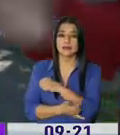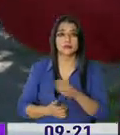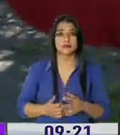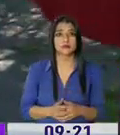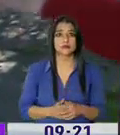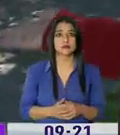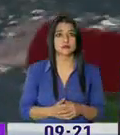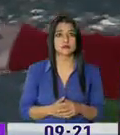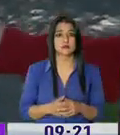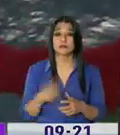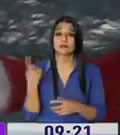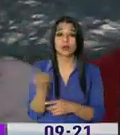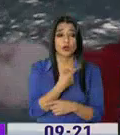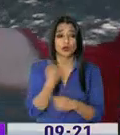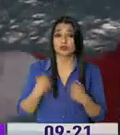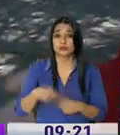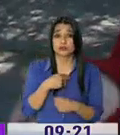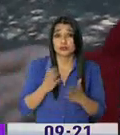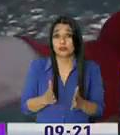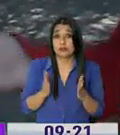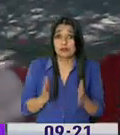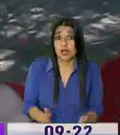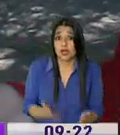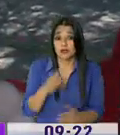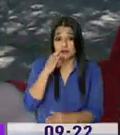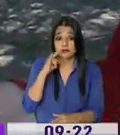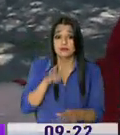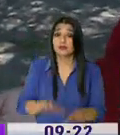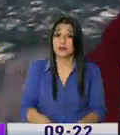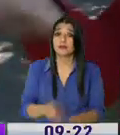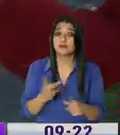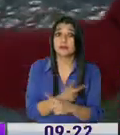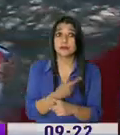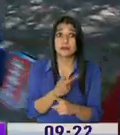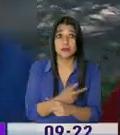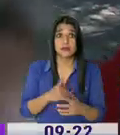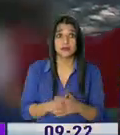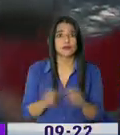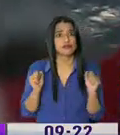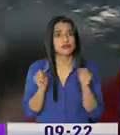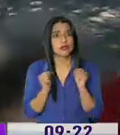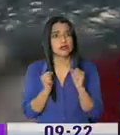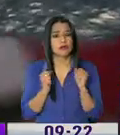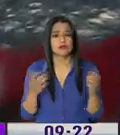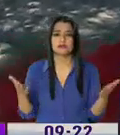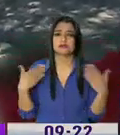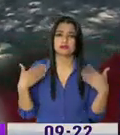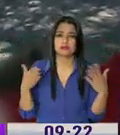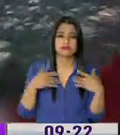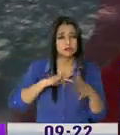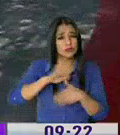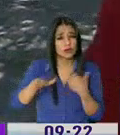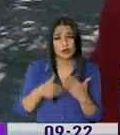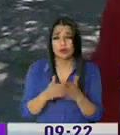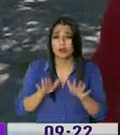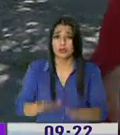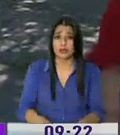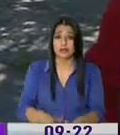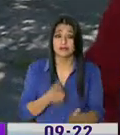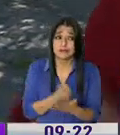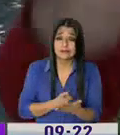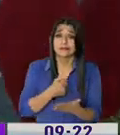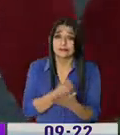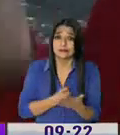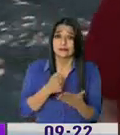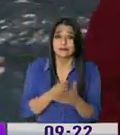hay niños aquí, estamos exponiéndonos a cualquier cosa. Pasamos frío, pasamos calor, pasamos todo lo que pasamos aquí guerreando para ver si